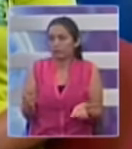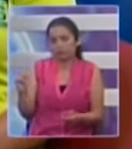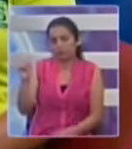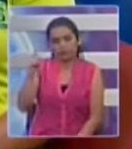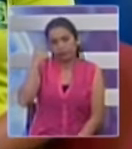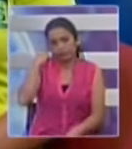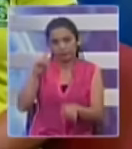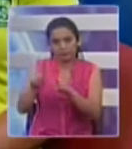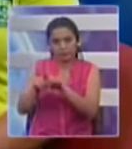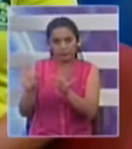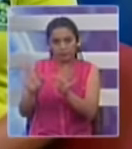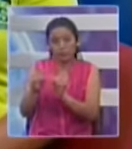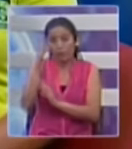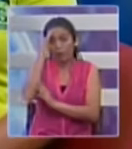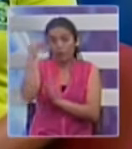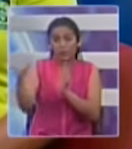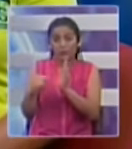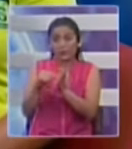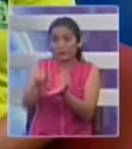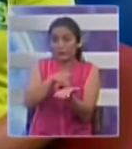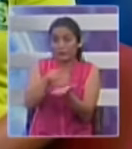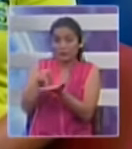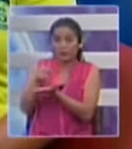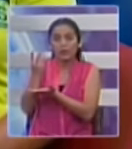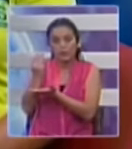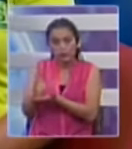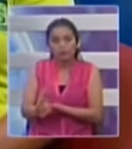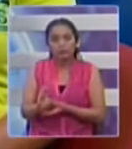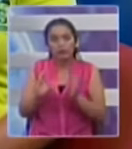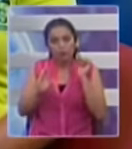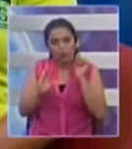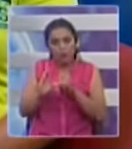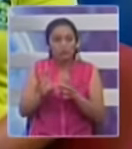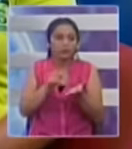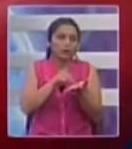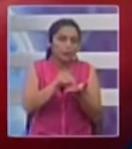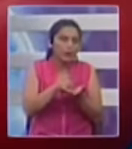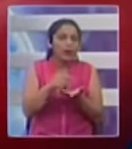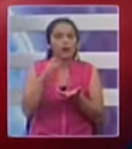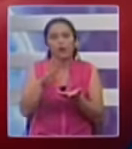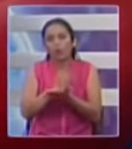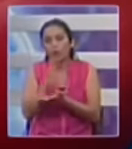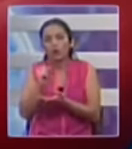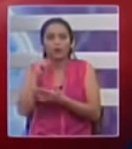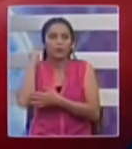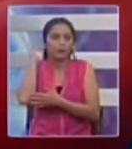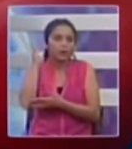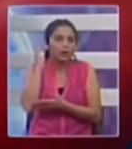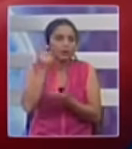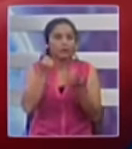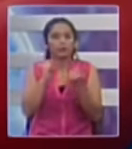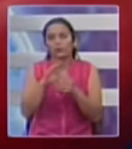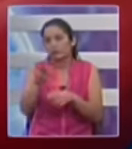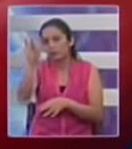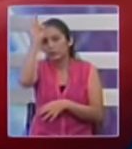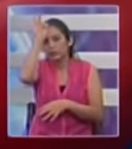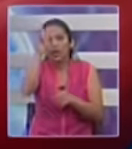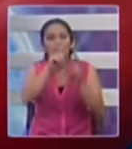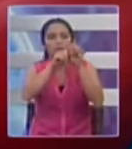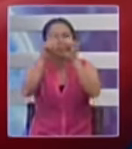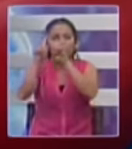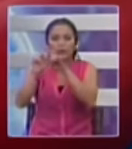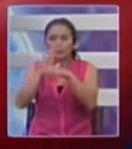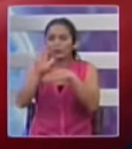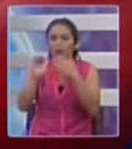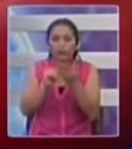nuestra Constitución. Y es eso lo que pagan las escuelas, los profesores, los hospitales, que pagan a los maestros, a los